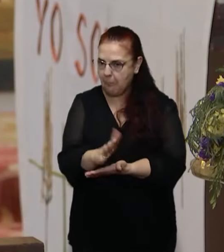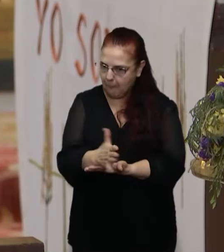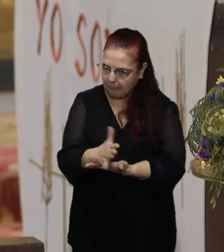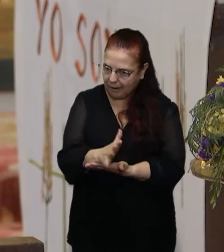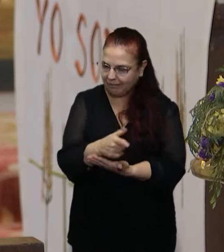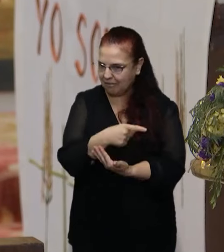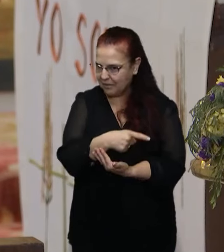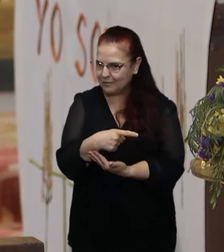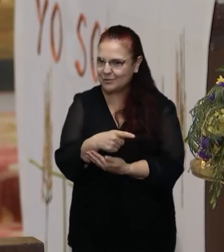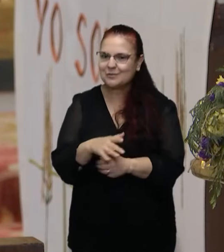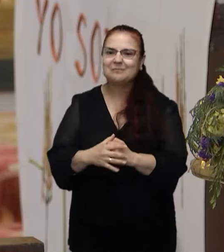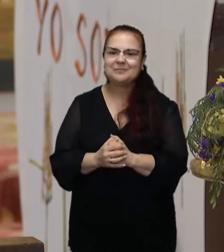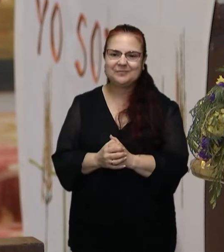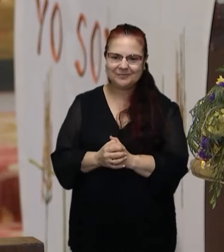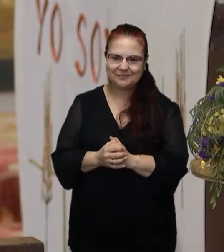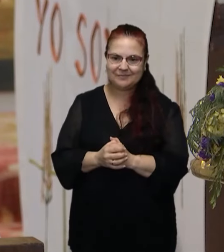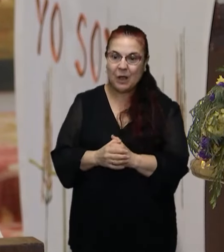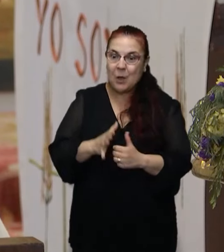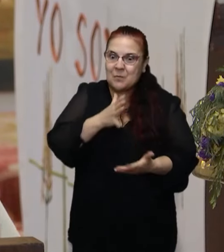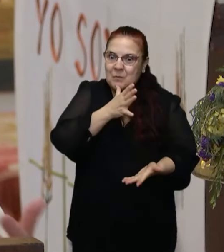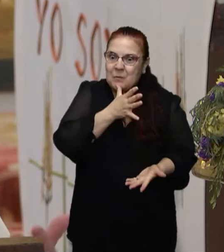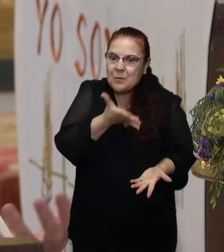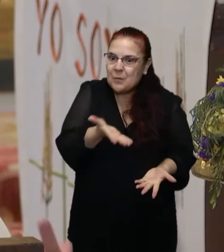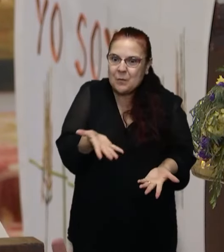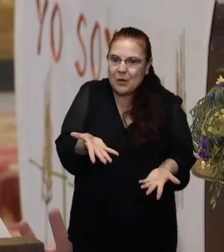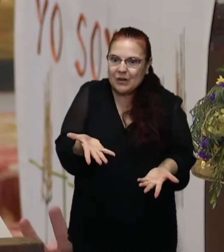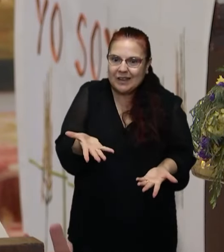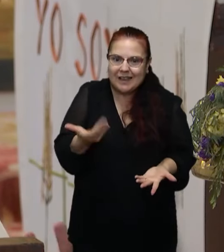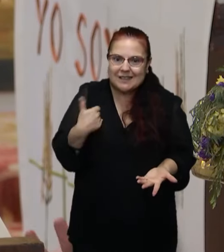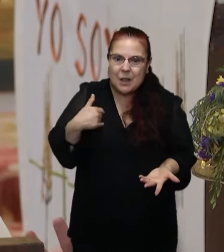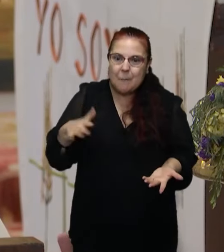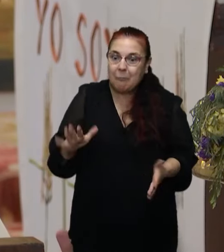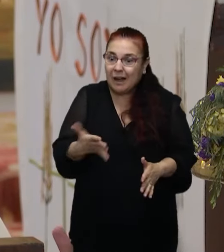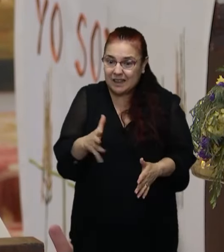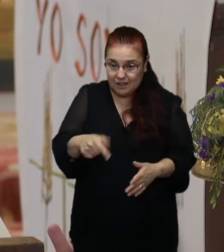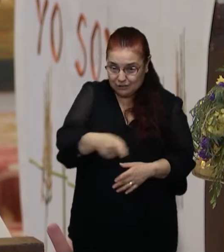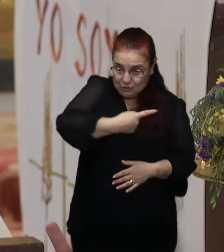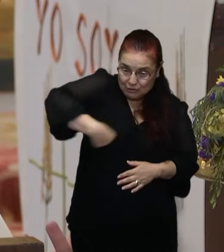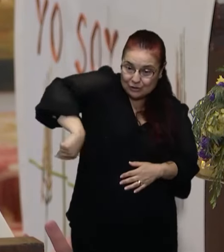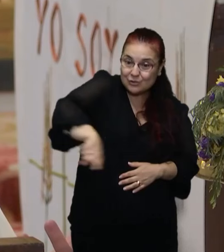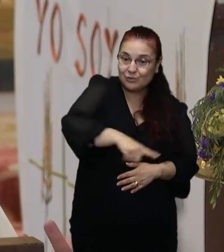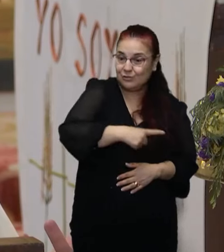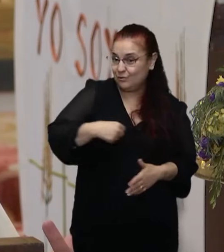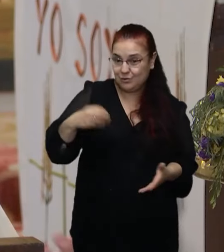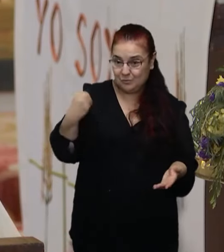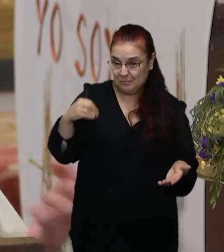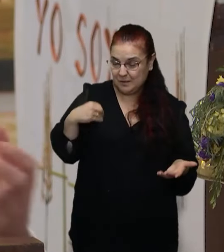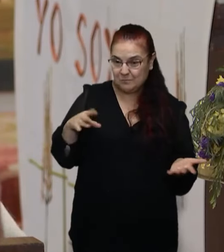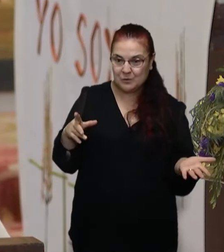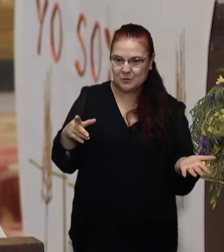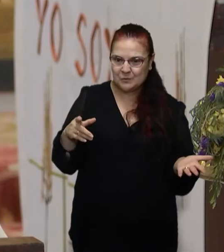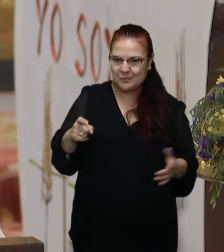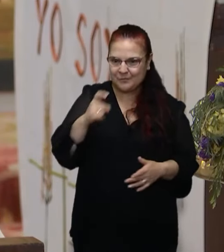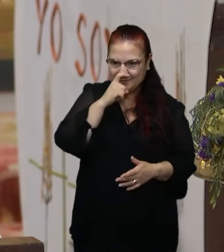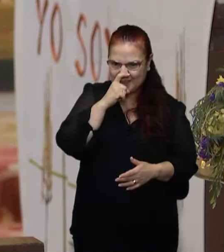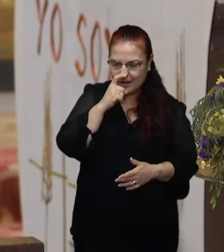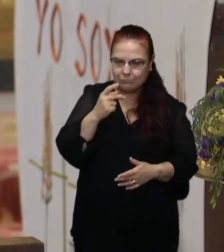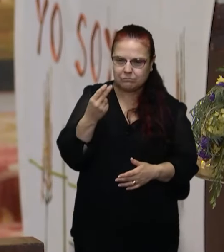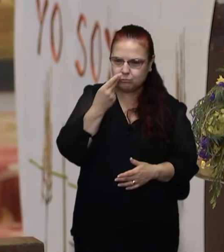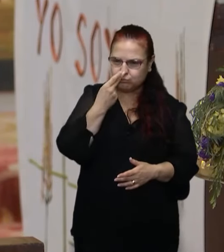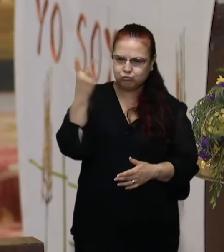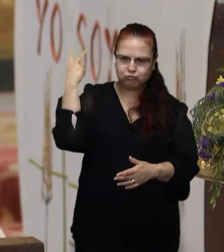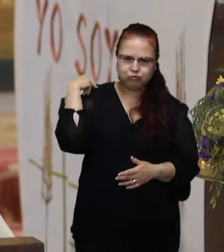a él? Pues porque son como más parecidos también a nosotros, ¿no? Recordamos hace